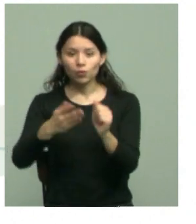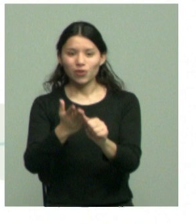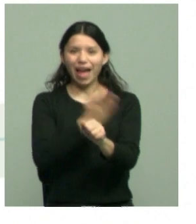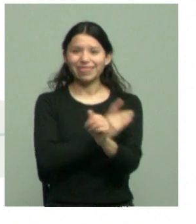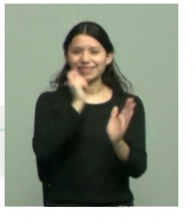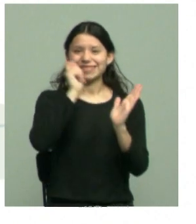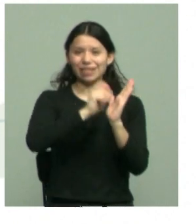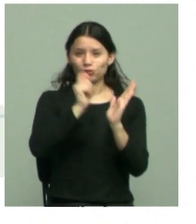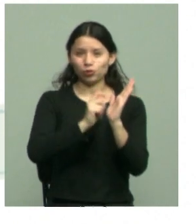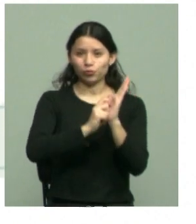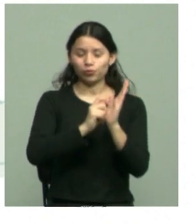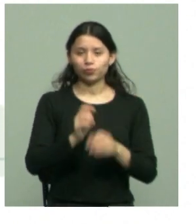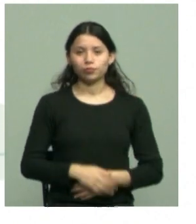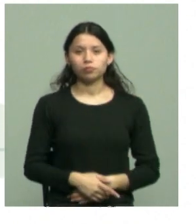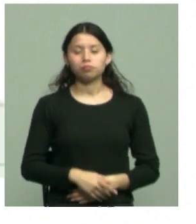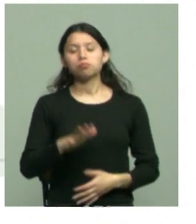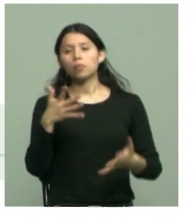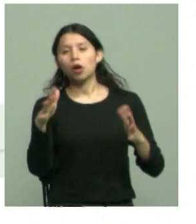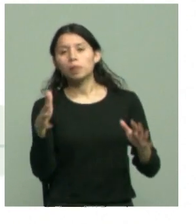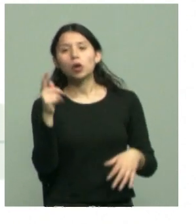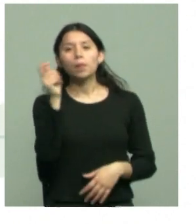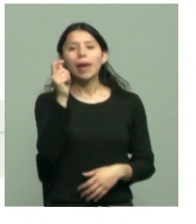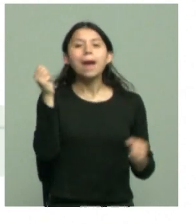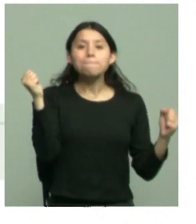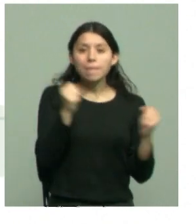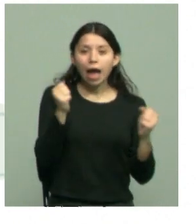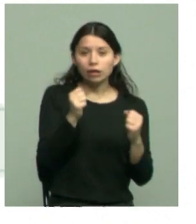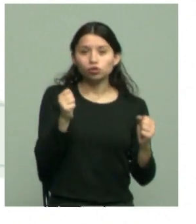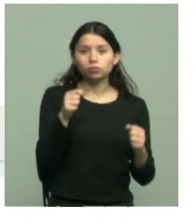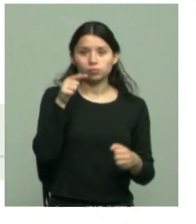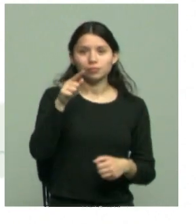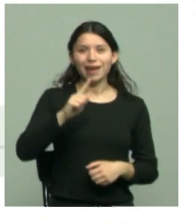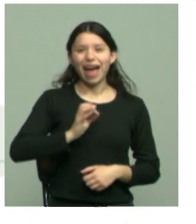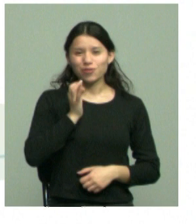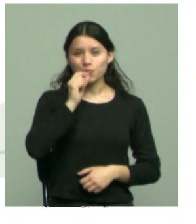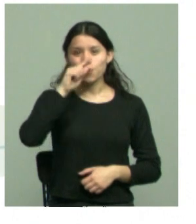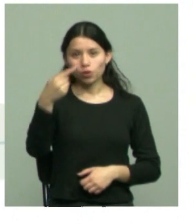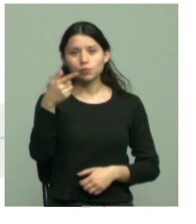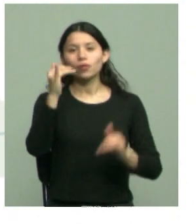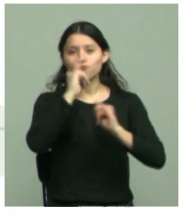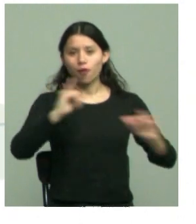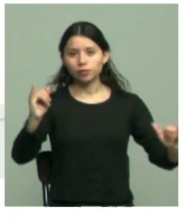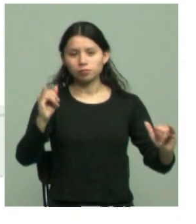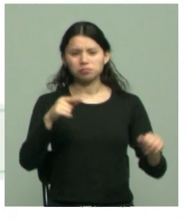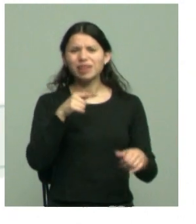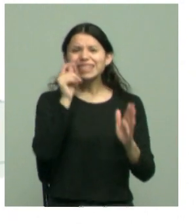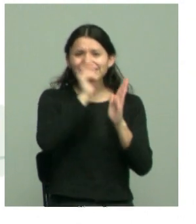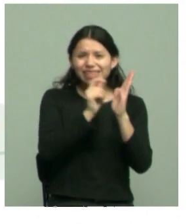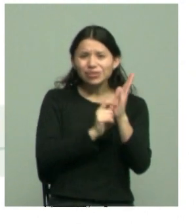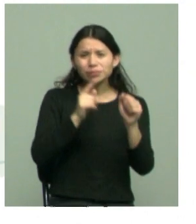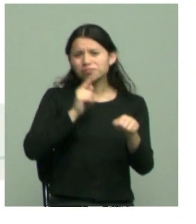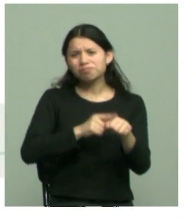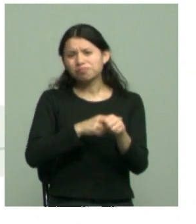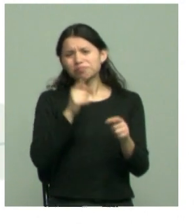van a empezar a tener esas respuestas. El censo no se tarda mucho, más o menos unos 10 minutos, se puede hacer desde